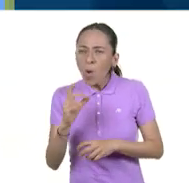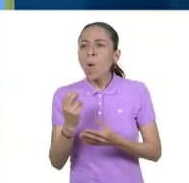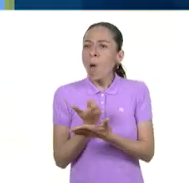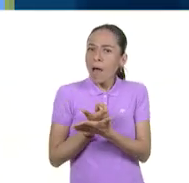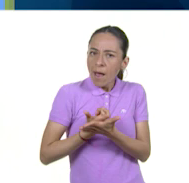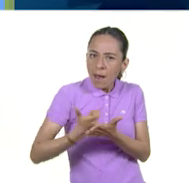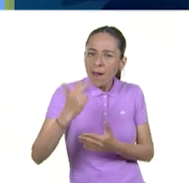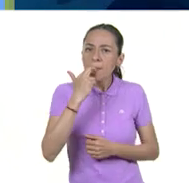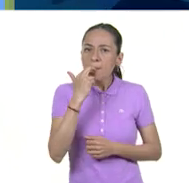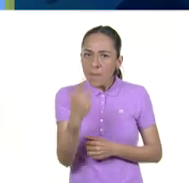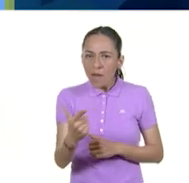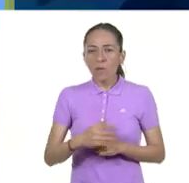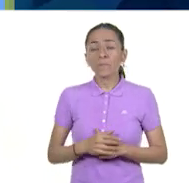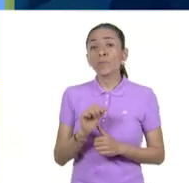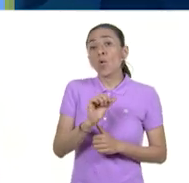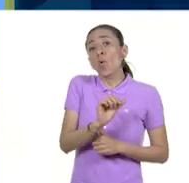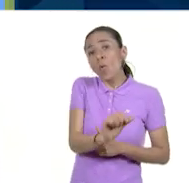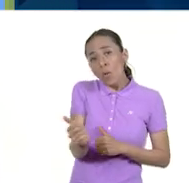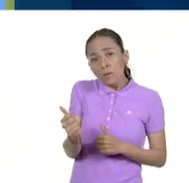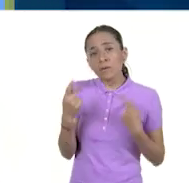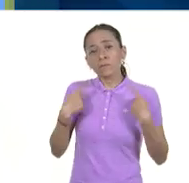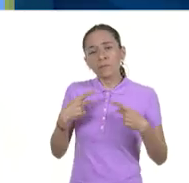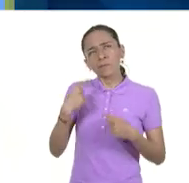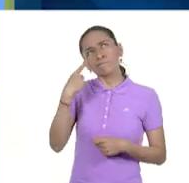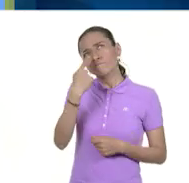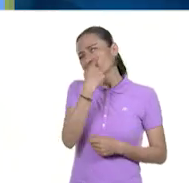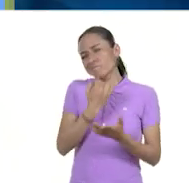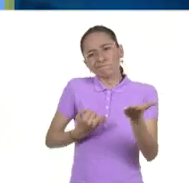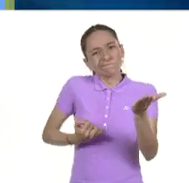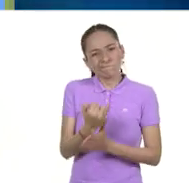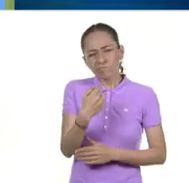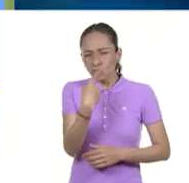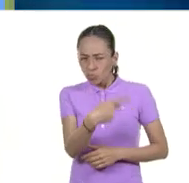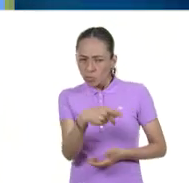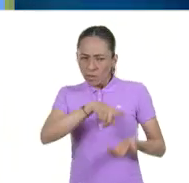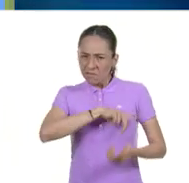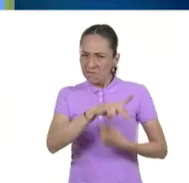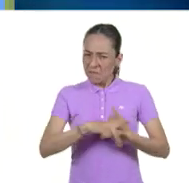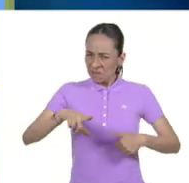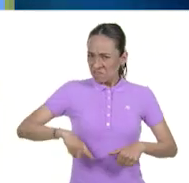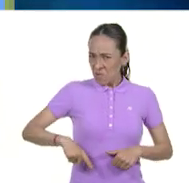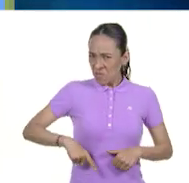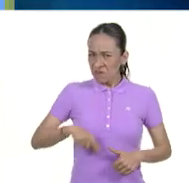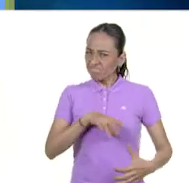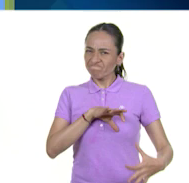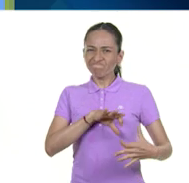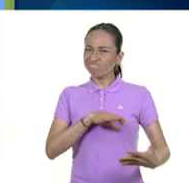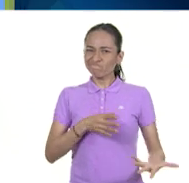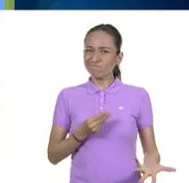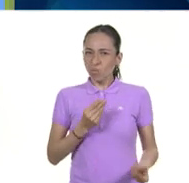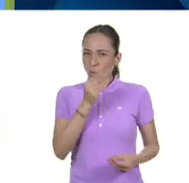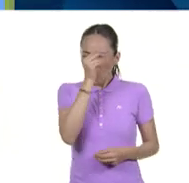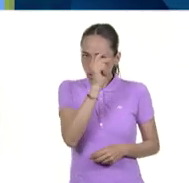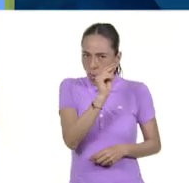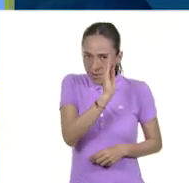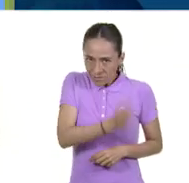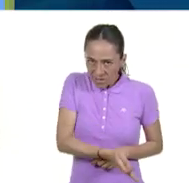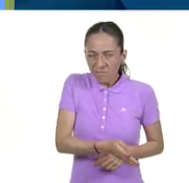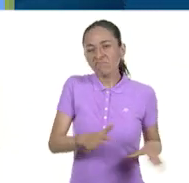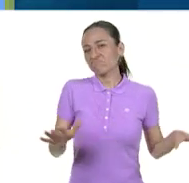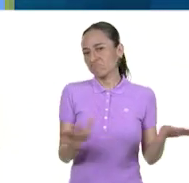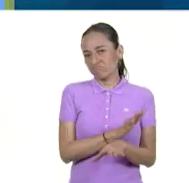migran por no estar de acuerdo con el gobierno de su país o por motivos de estudio. Incluso